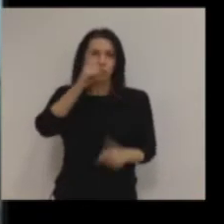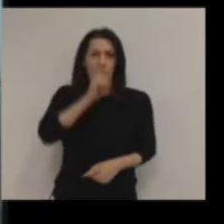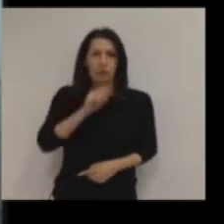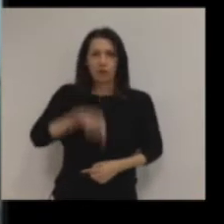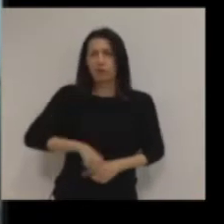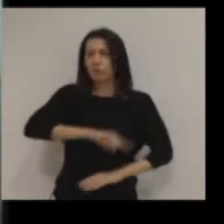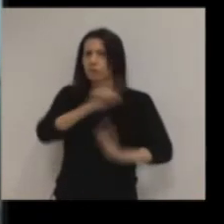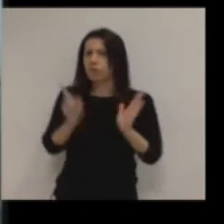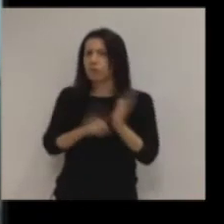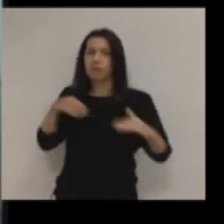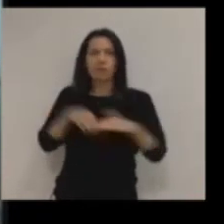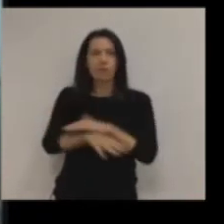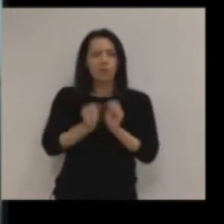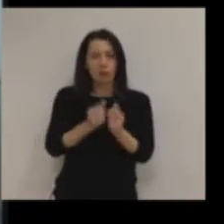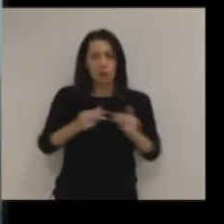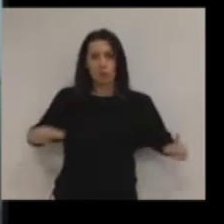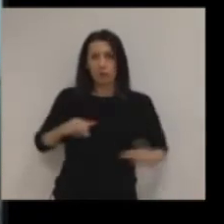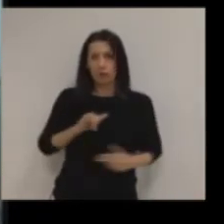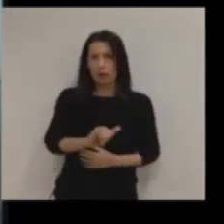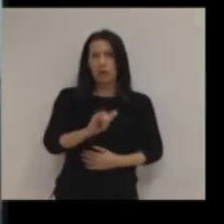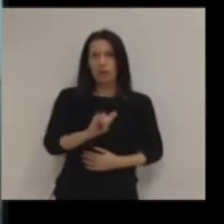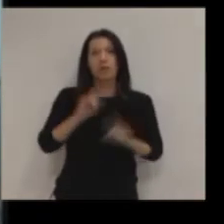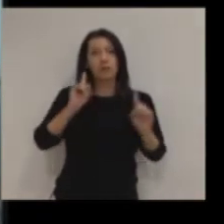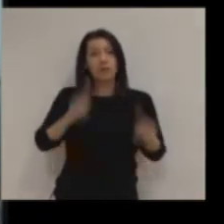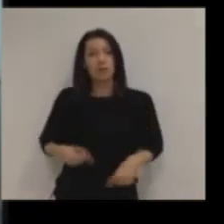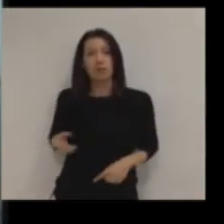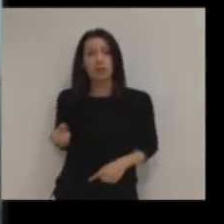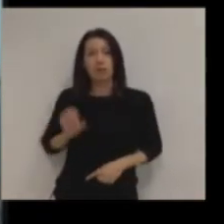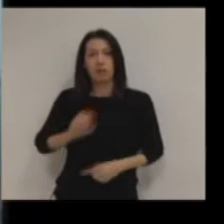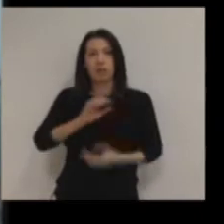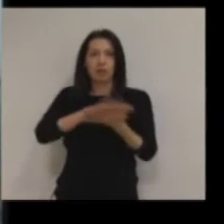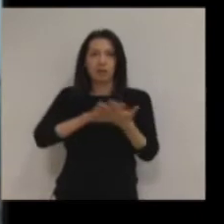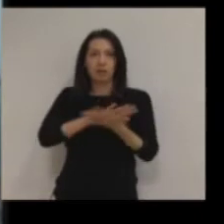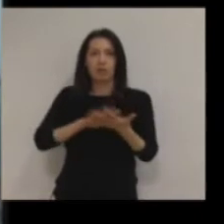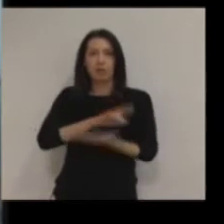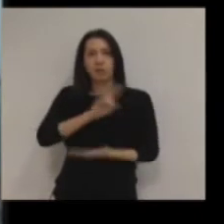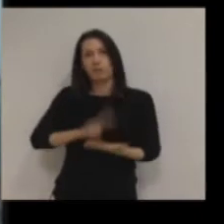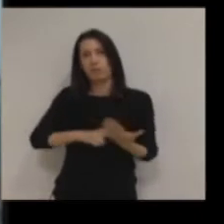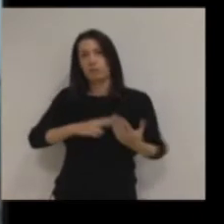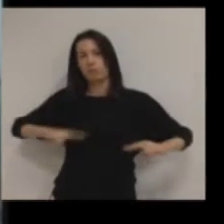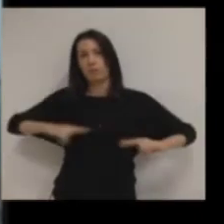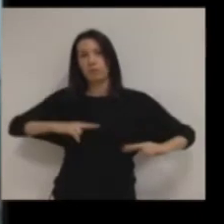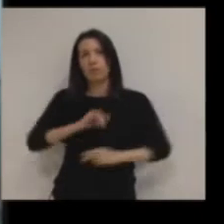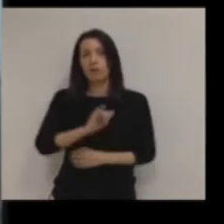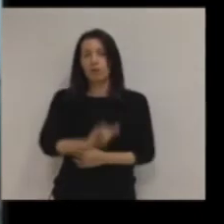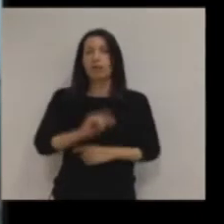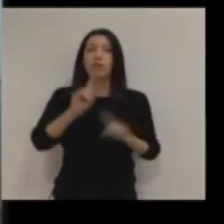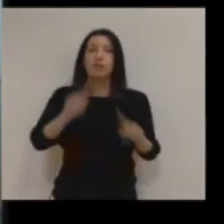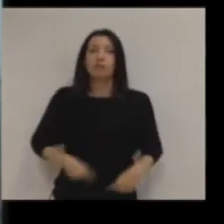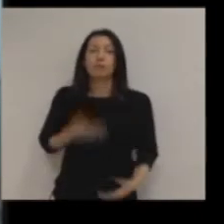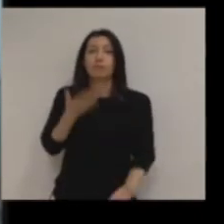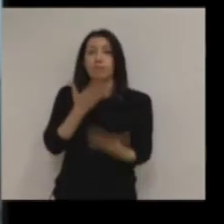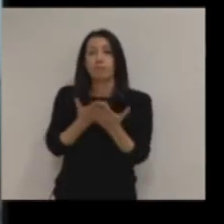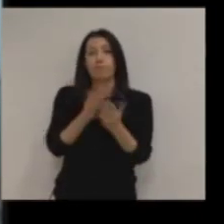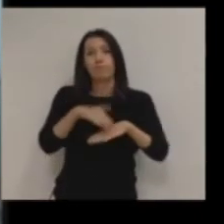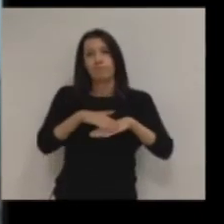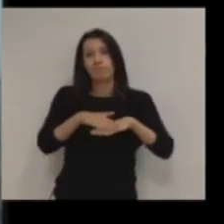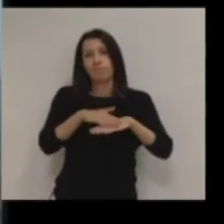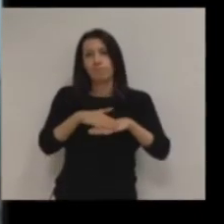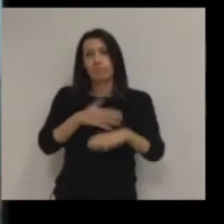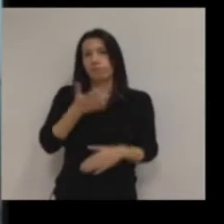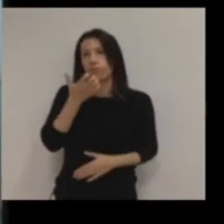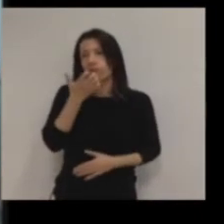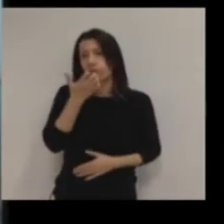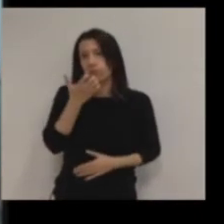completamente accesible, va a ser subtitulado y con interpretación en lengua de signos. También quiero pedir disculpas en el caso de